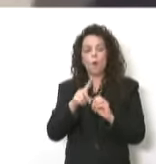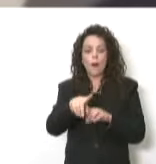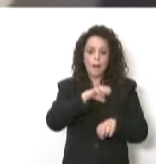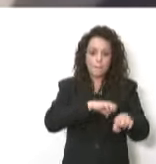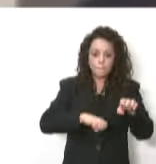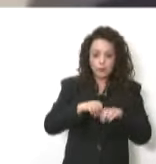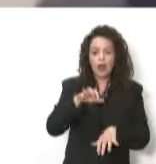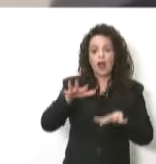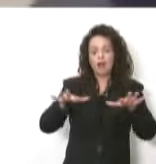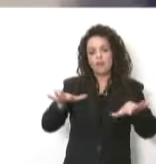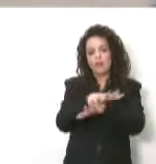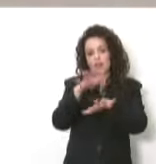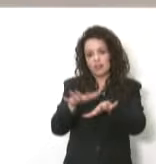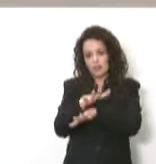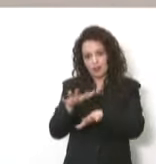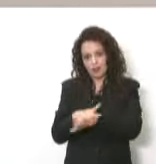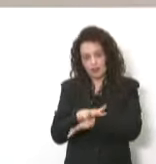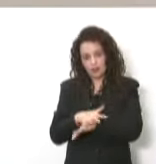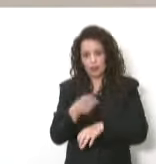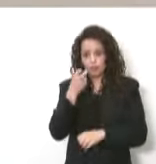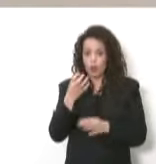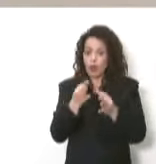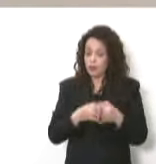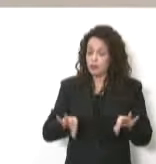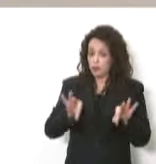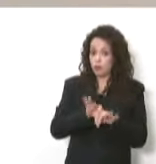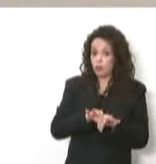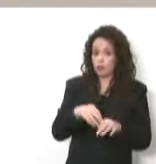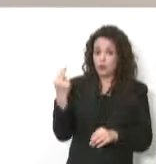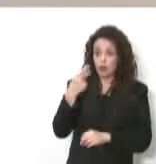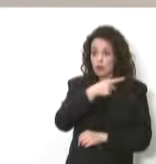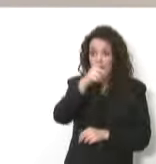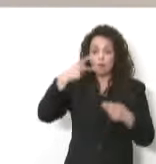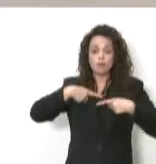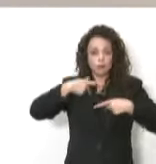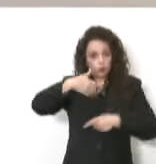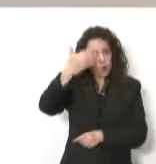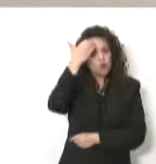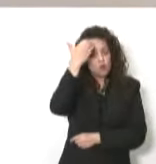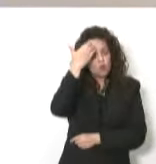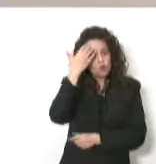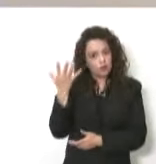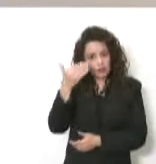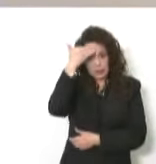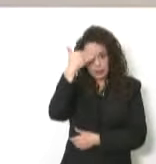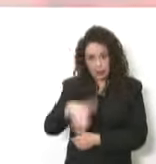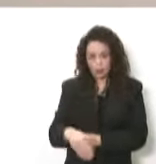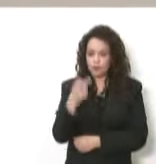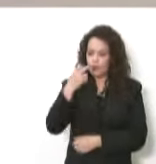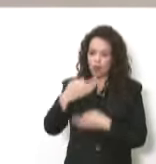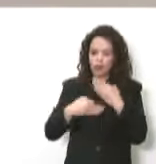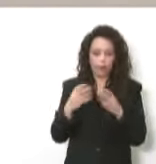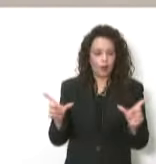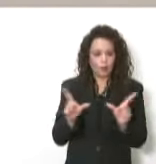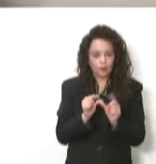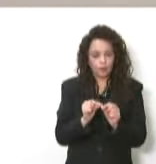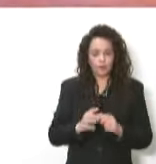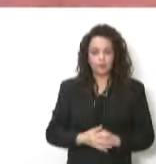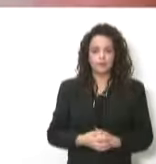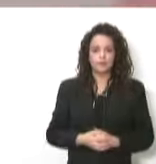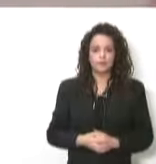las denominaciones y es importante que la gente, pues, las conozca. Sería todo.